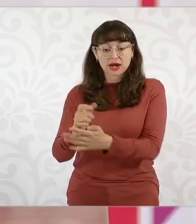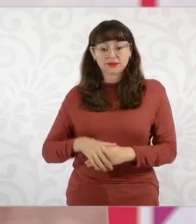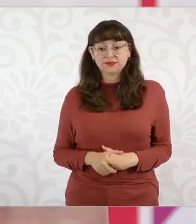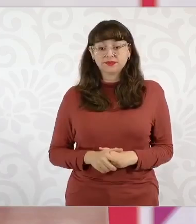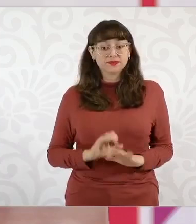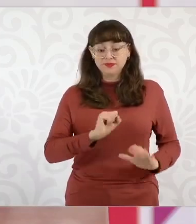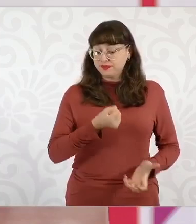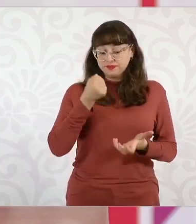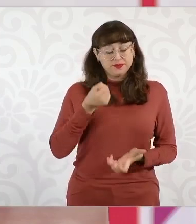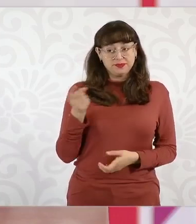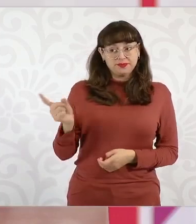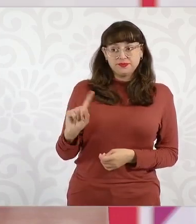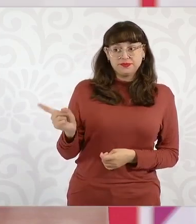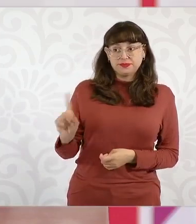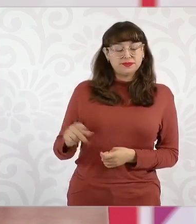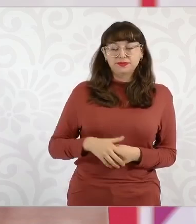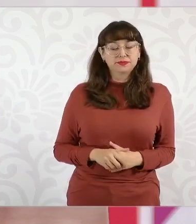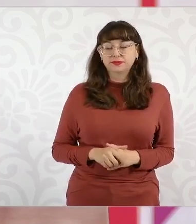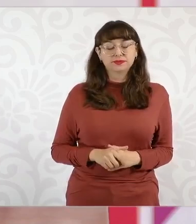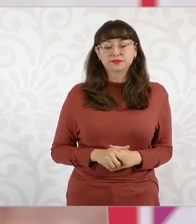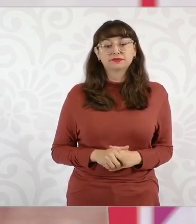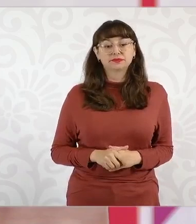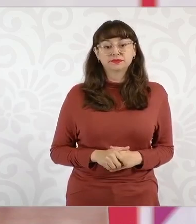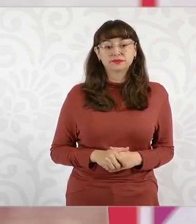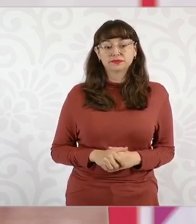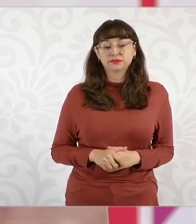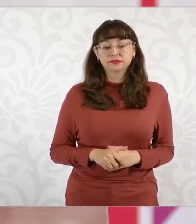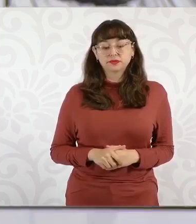el dinero es del pueblo y eso pues debe